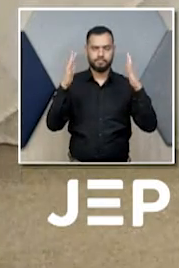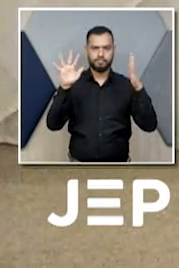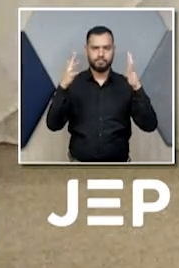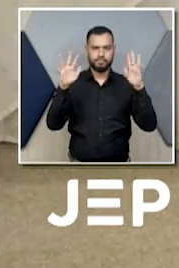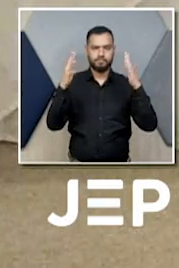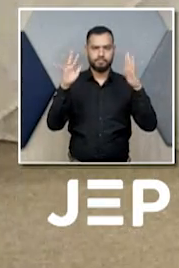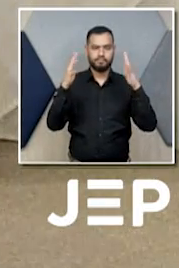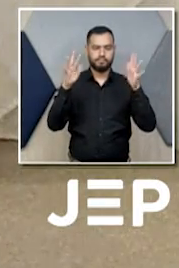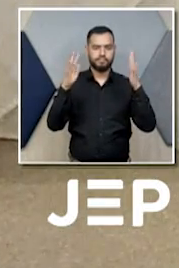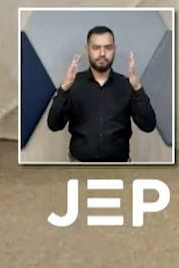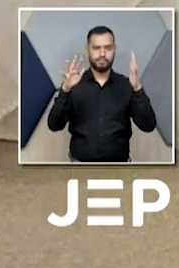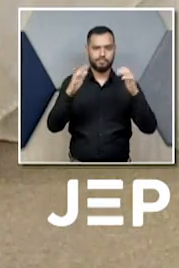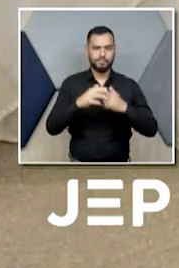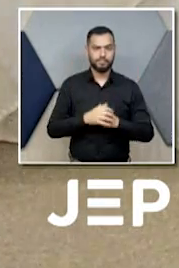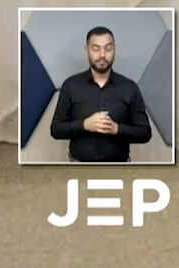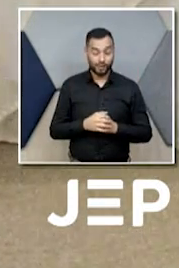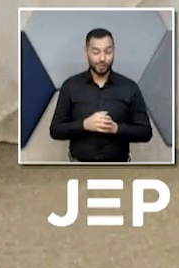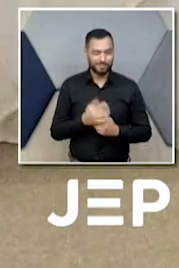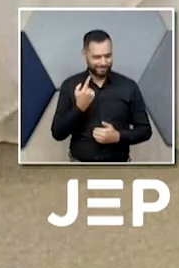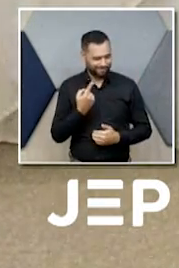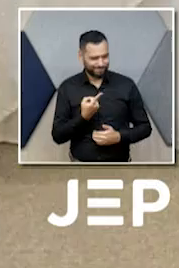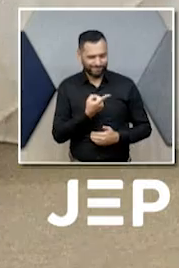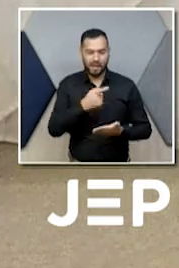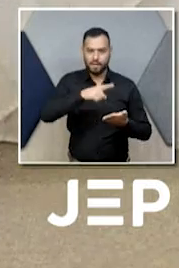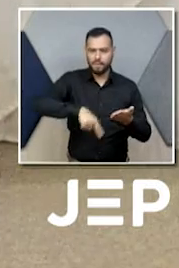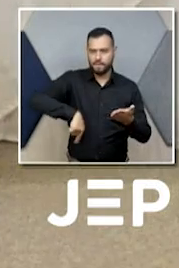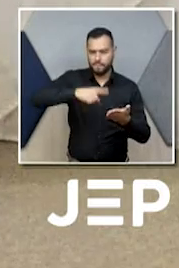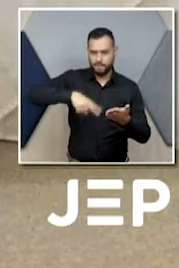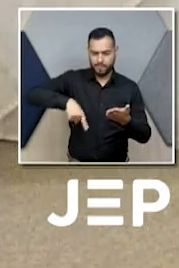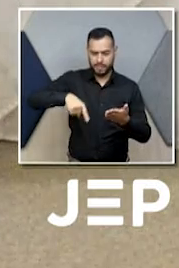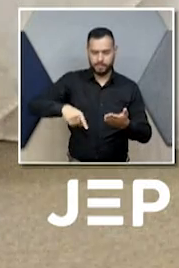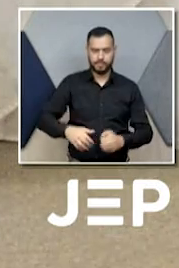Vamos a hacer la firma entonces